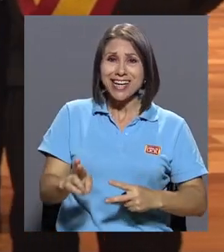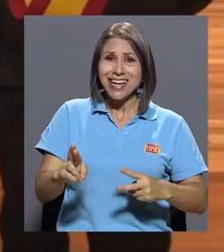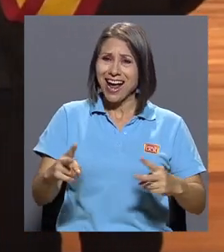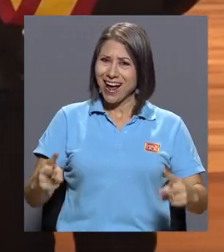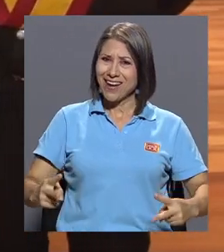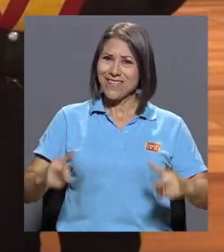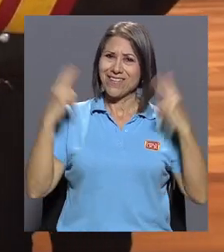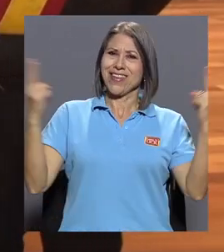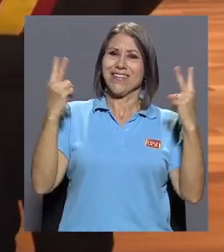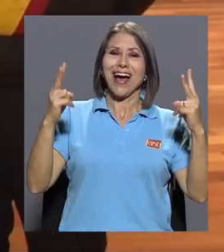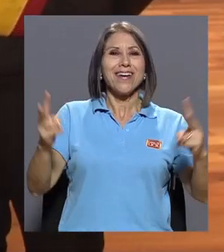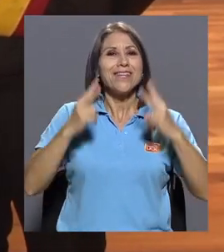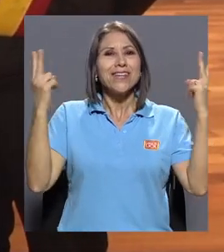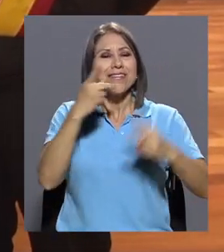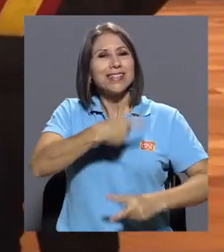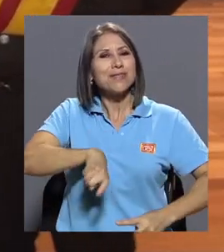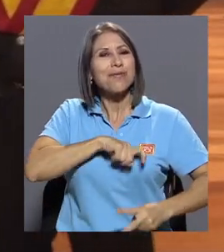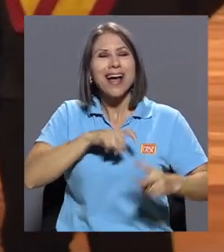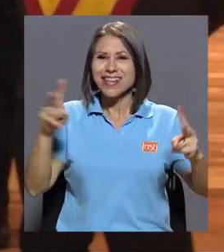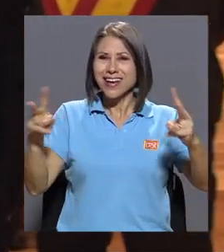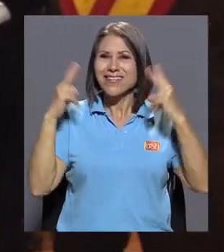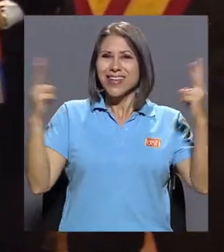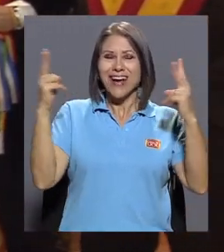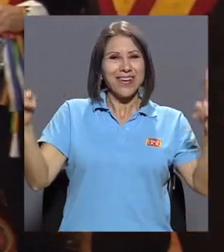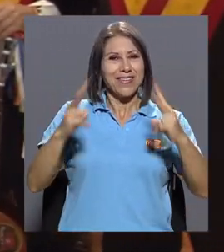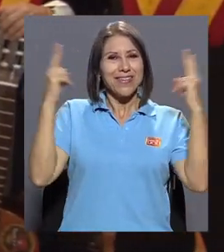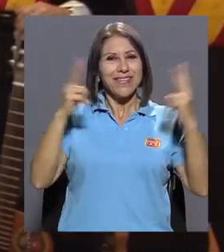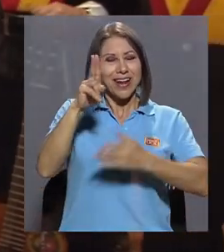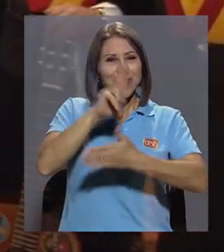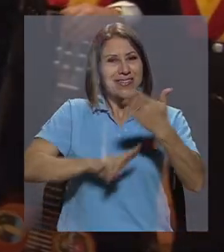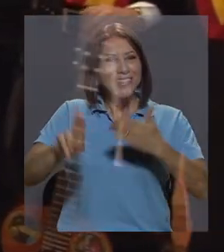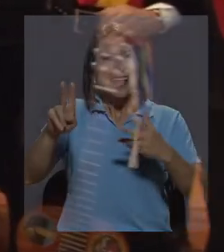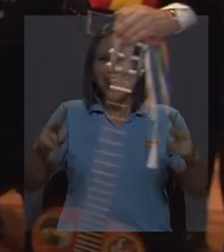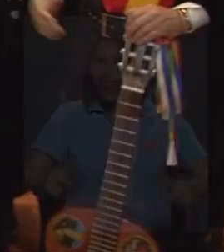España! ¡Viva! ¡Viva la universidad! ¡Viva! ¡Viva la música! ¡Viva!